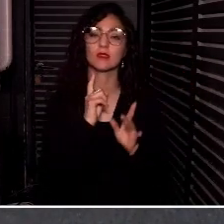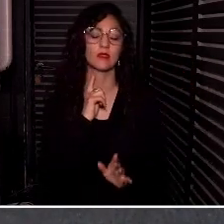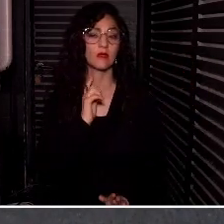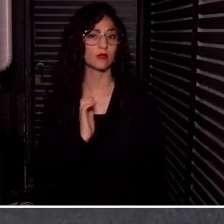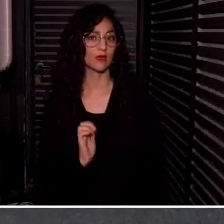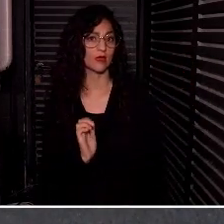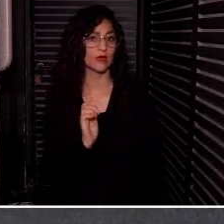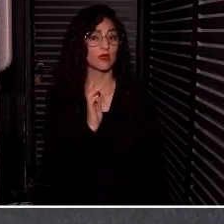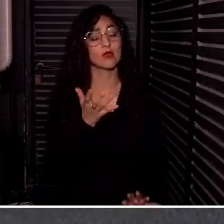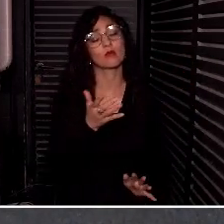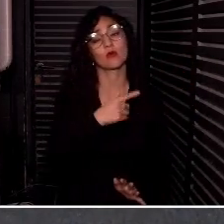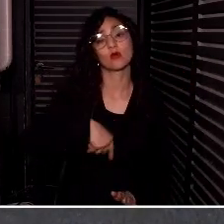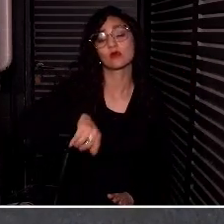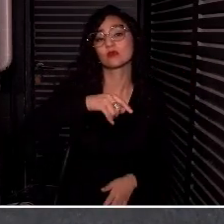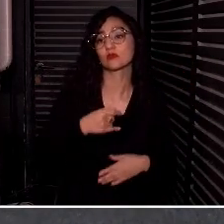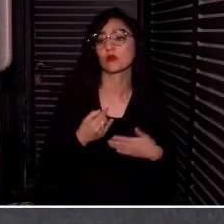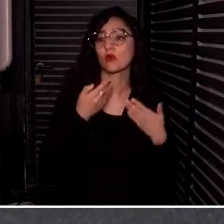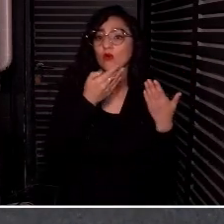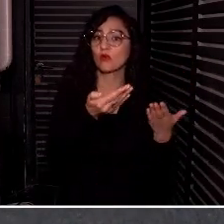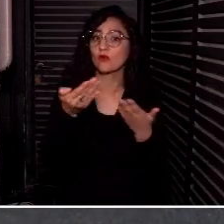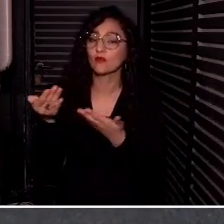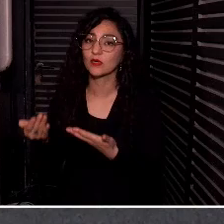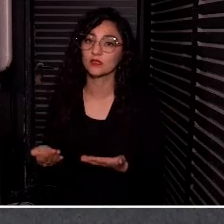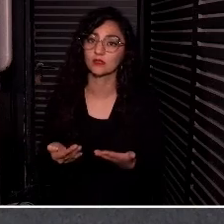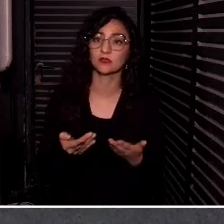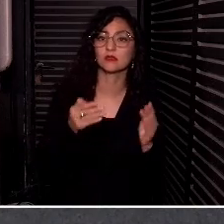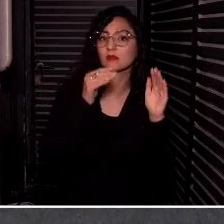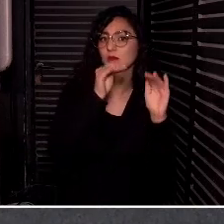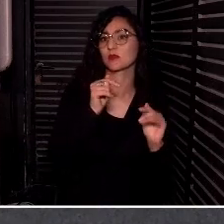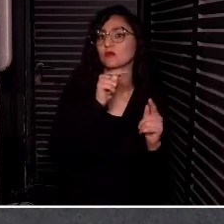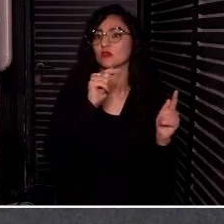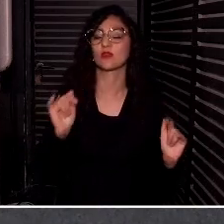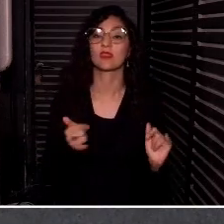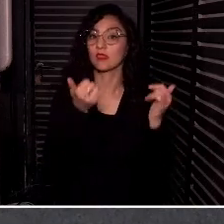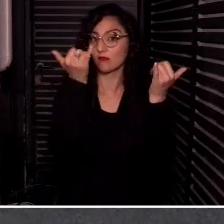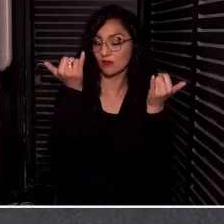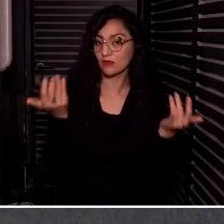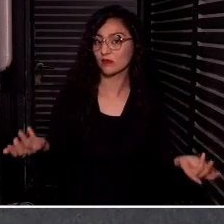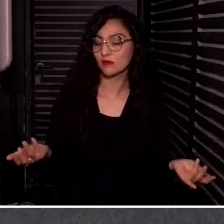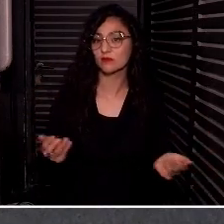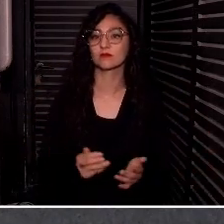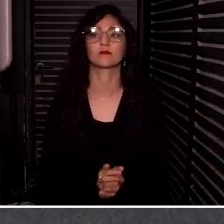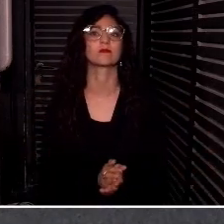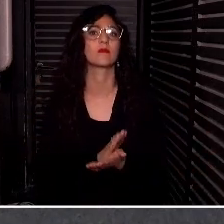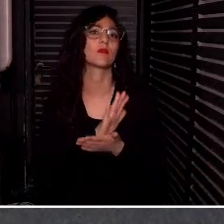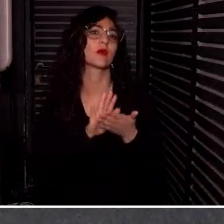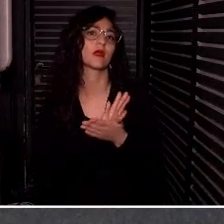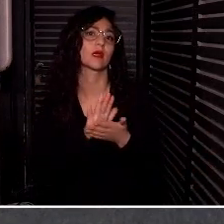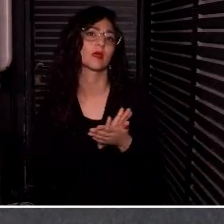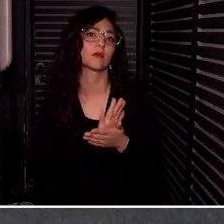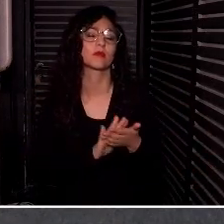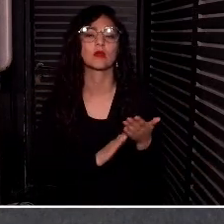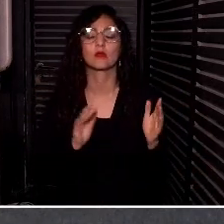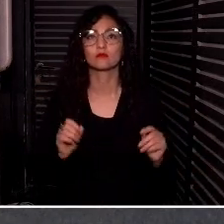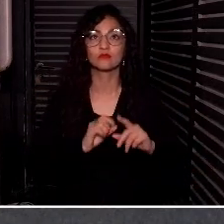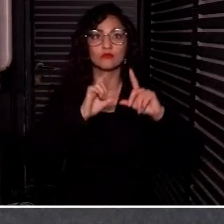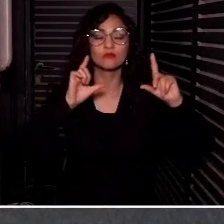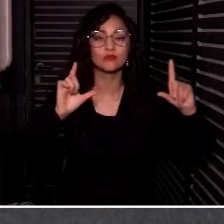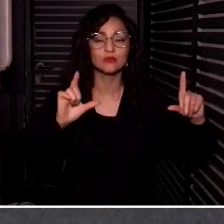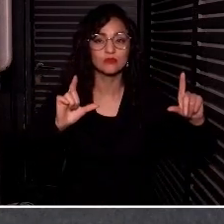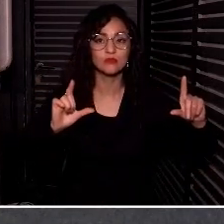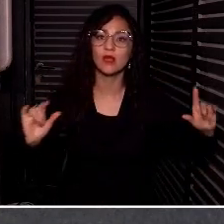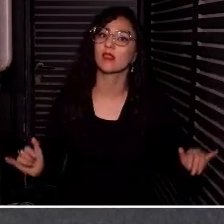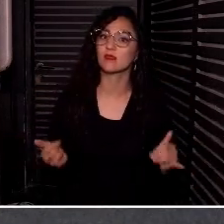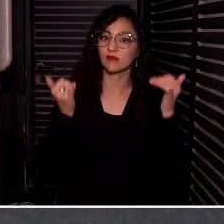pudiese ofrecer en otros formatos que sean entretenidos sí porque uno prende la la pantalla para